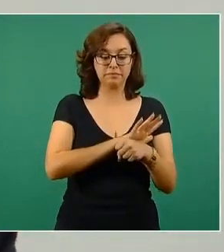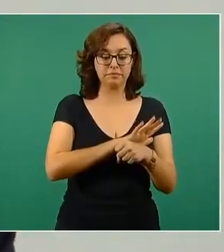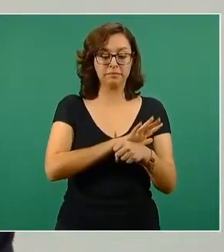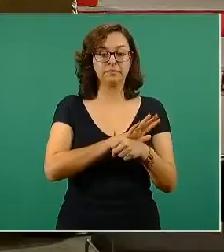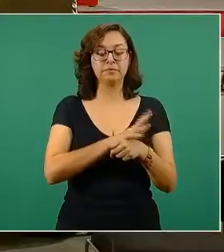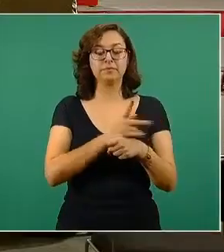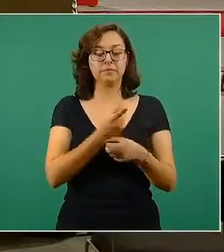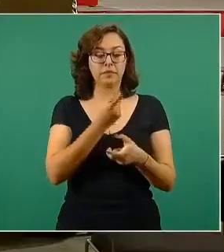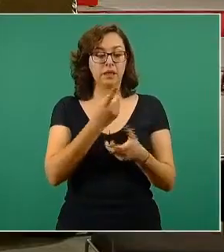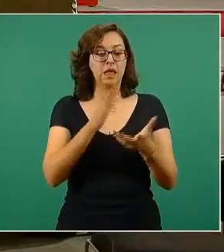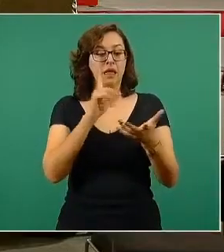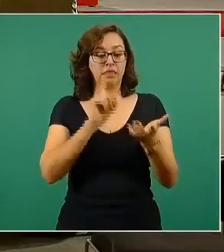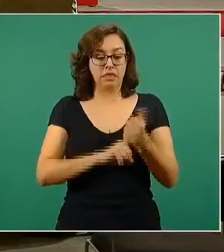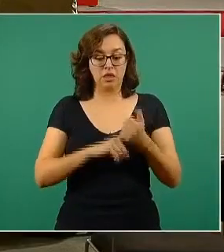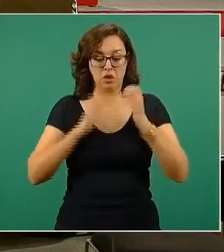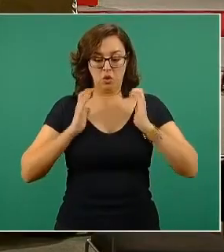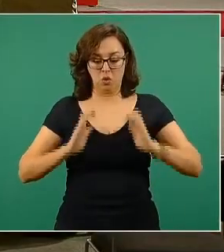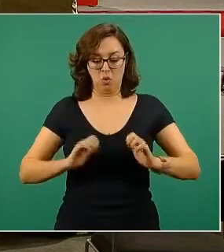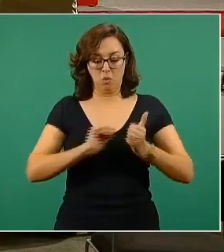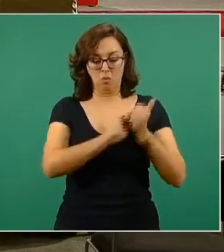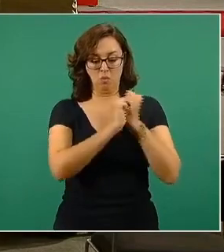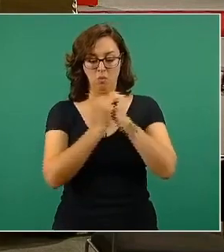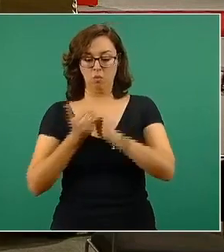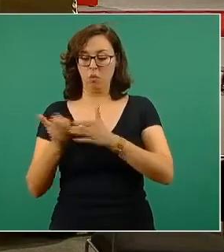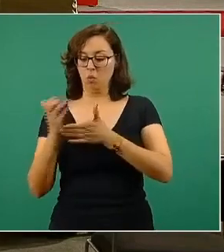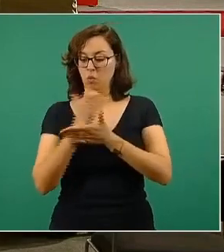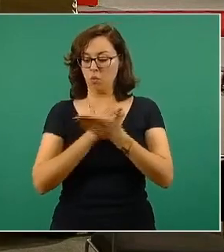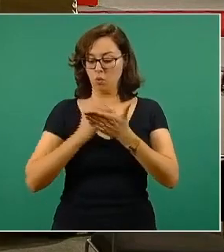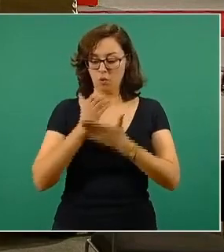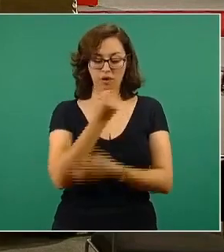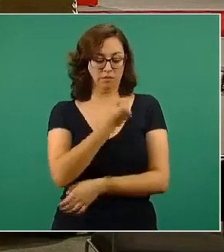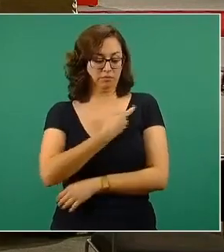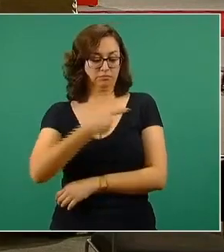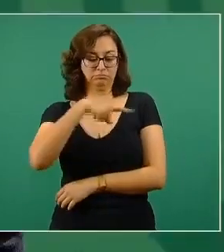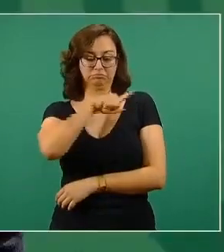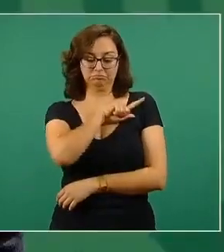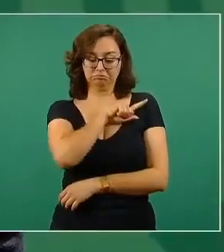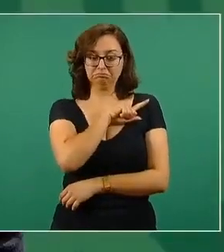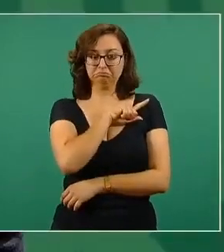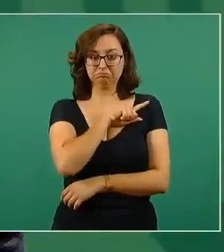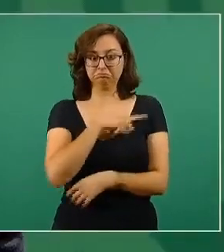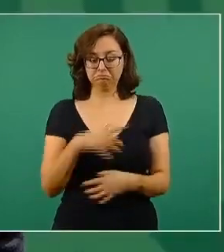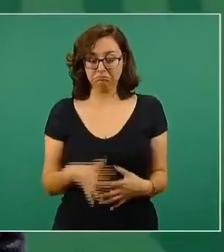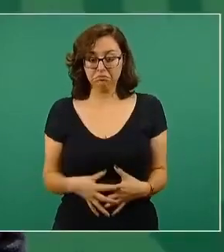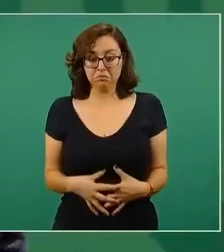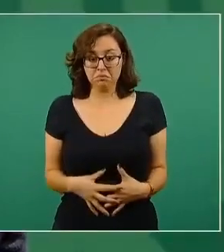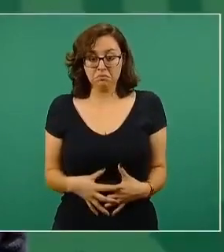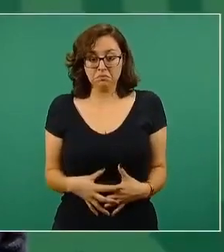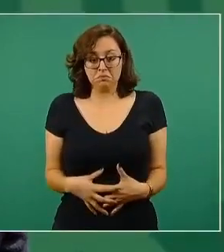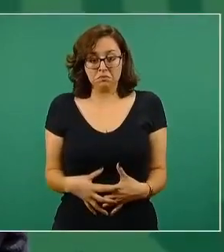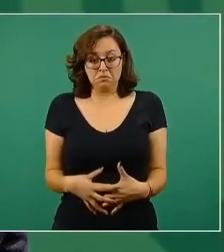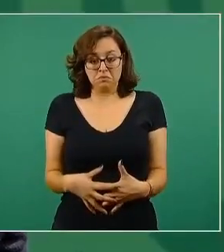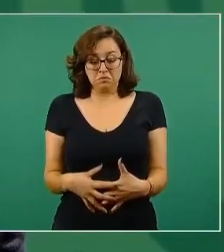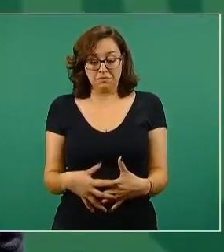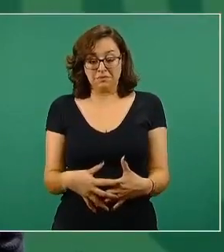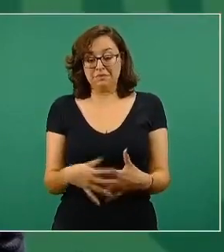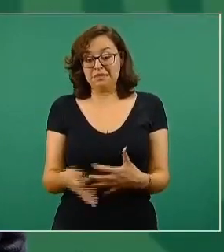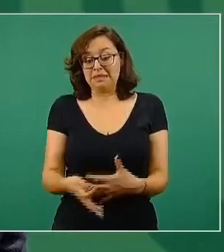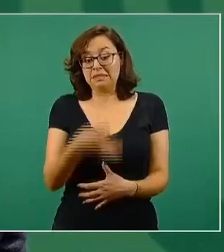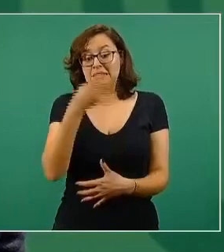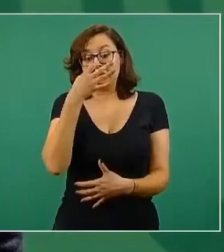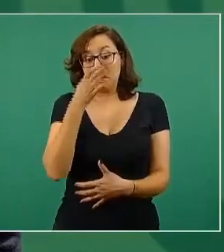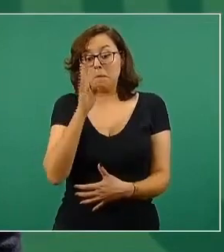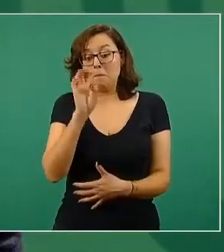tanto genera anticuerpos, estamos hablando de manera natural, si lo hace durante su embarazo y está cerca